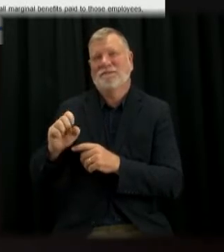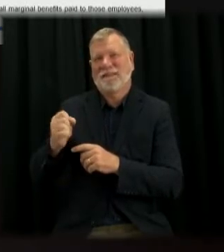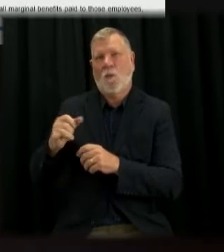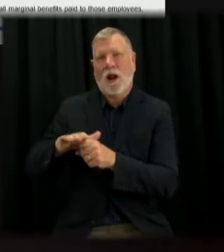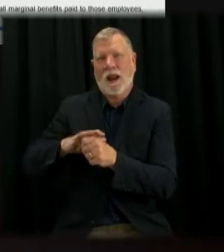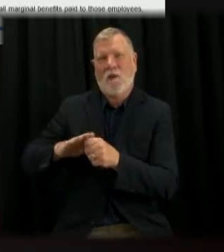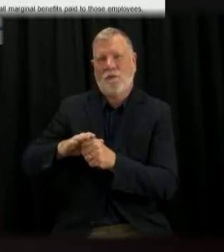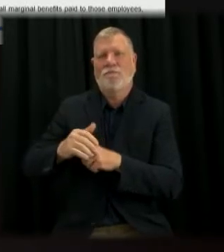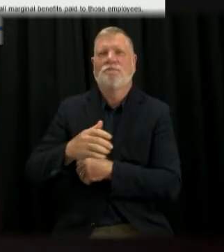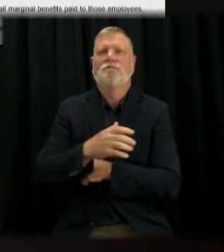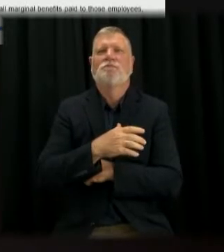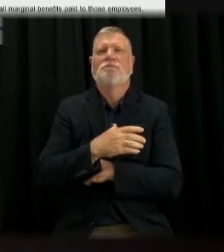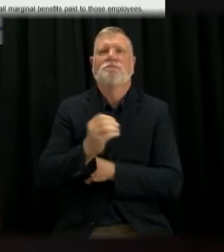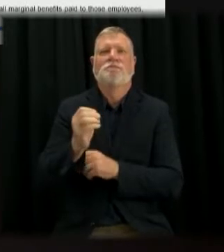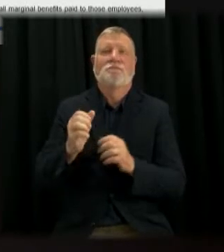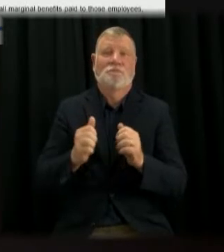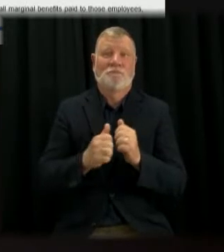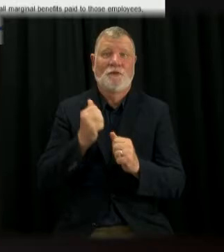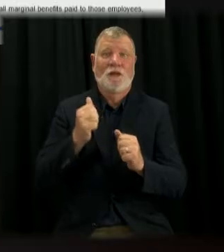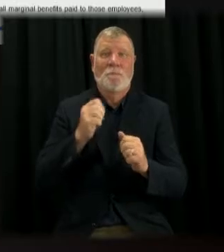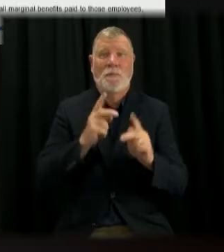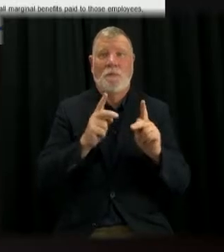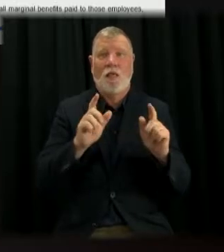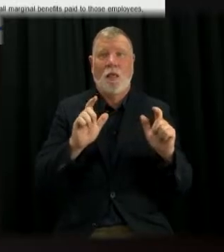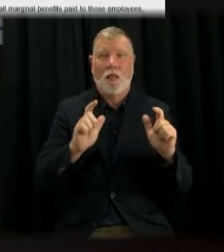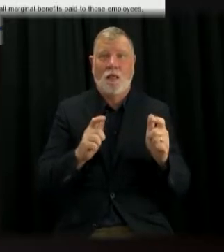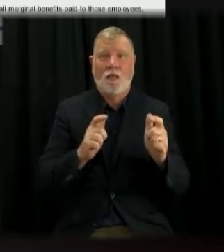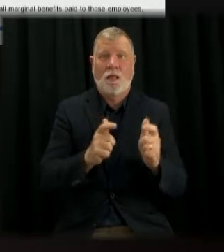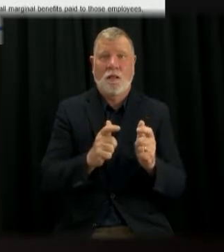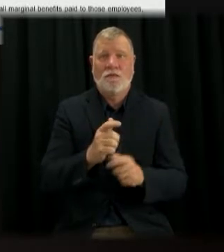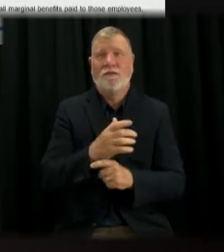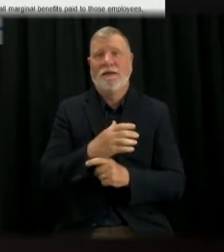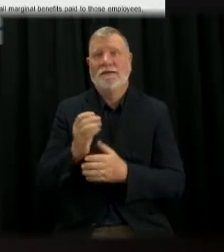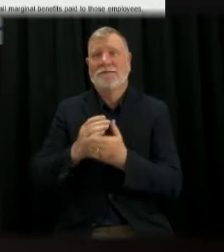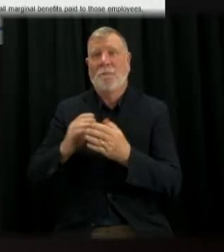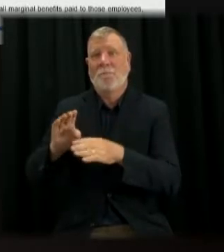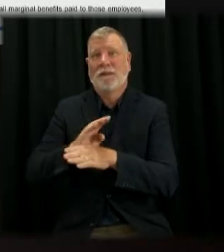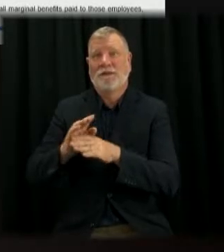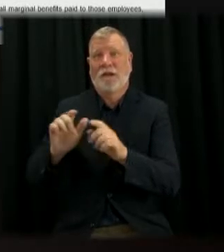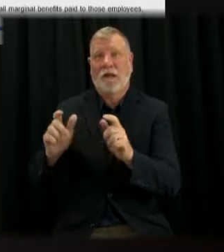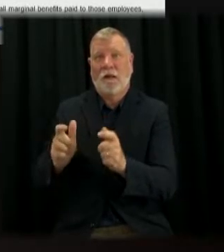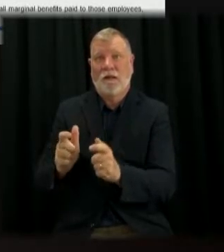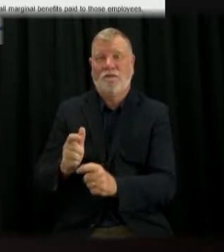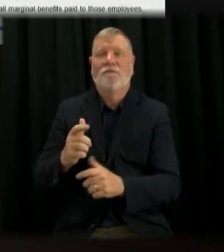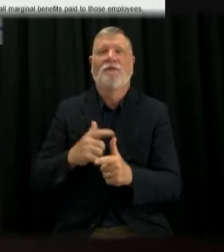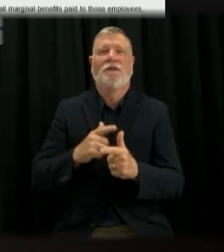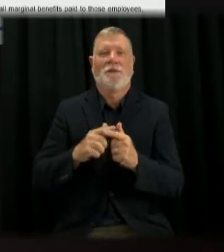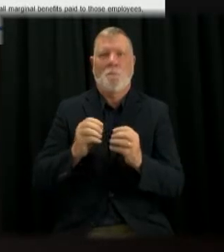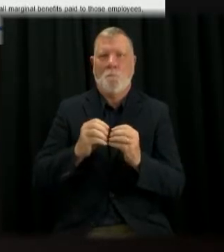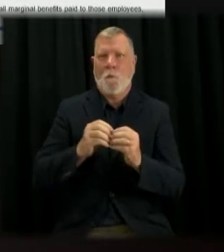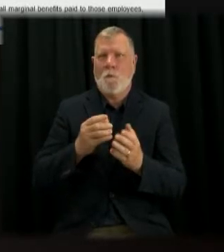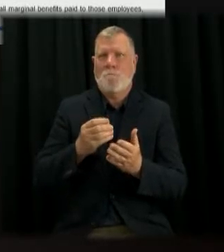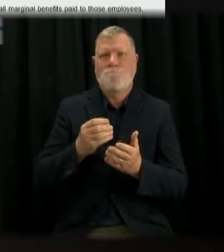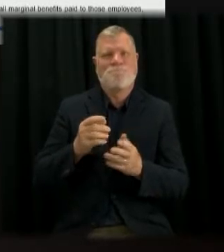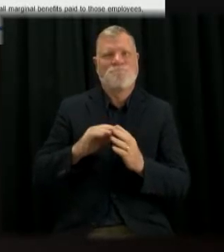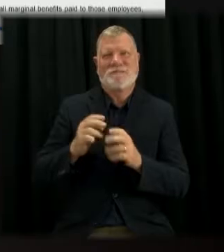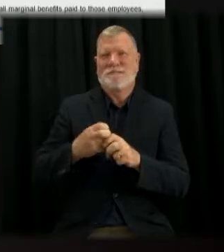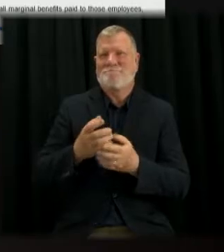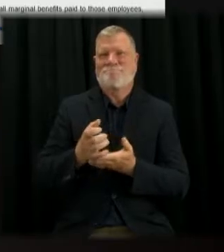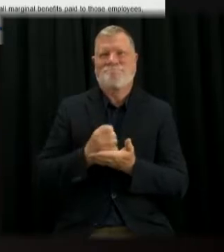en las empresas pequeñas y medianas. Y también con la baja en poblaciones y en diferentes actividades económicas,